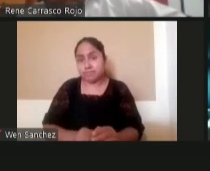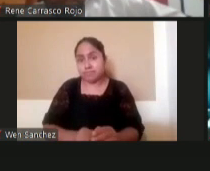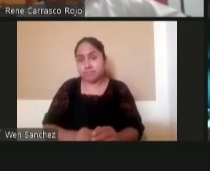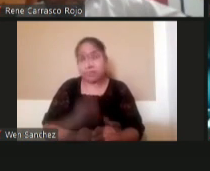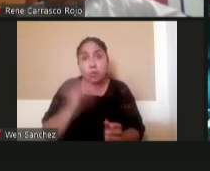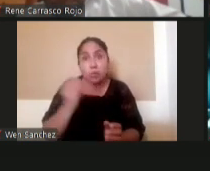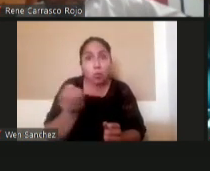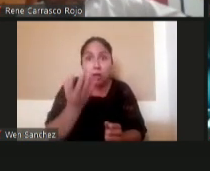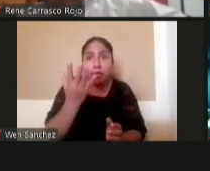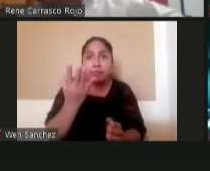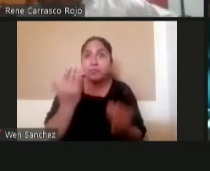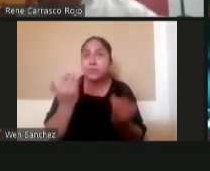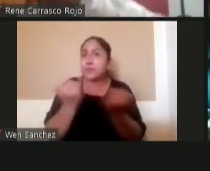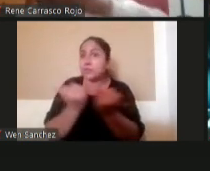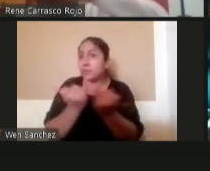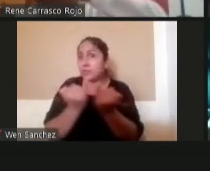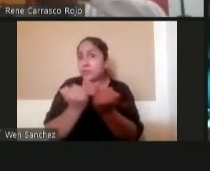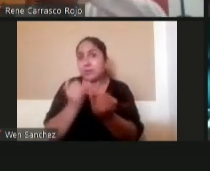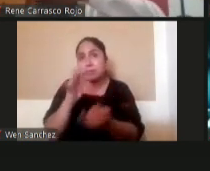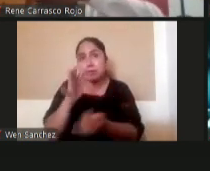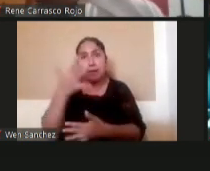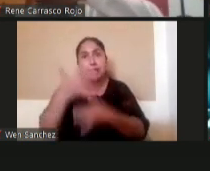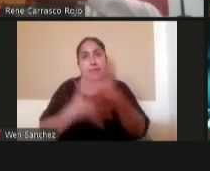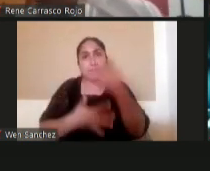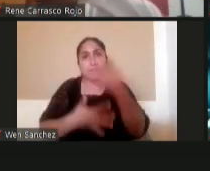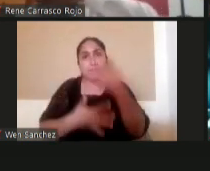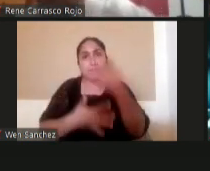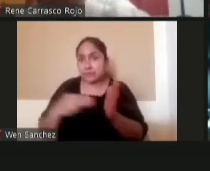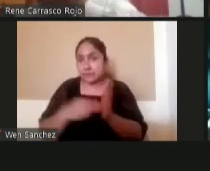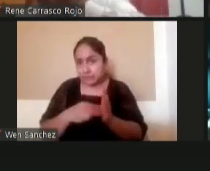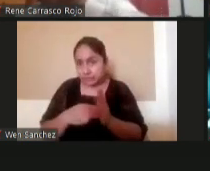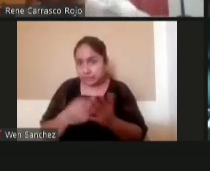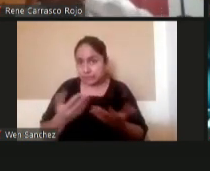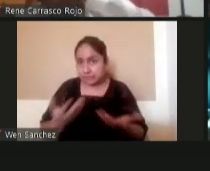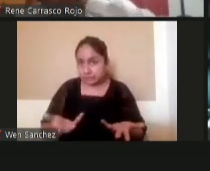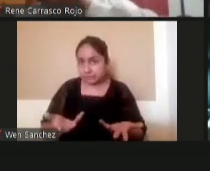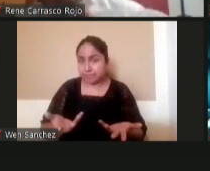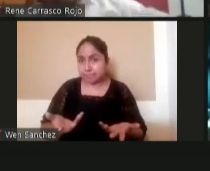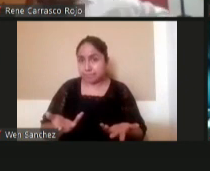que se fijará atendiendo a la gravedad de la falta.